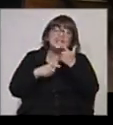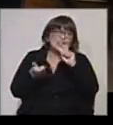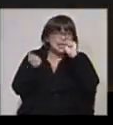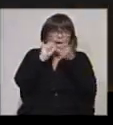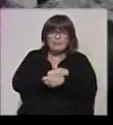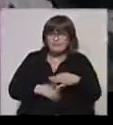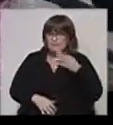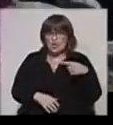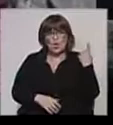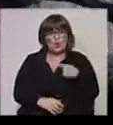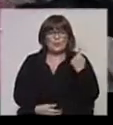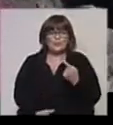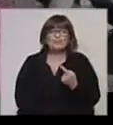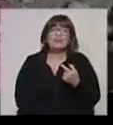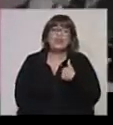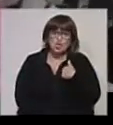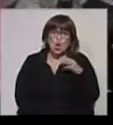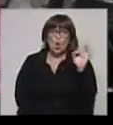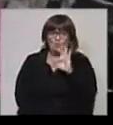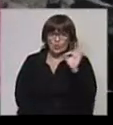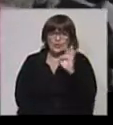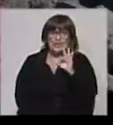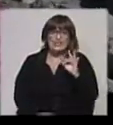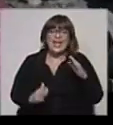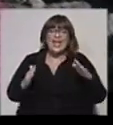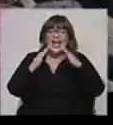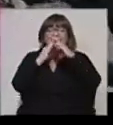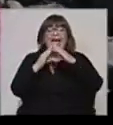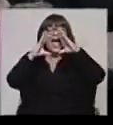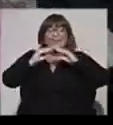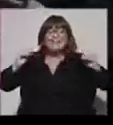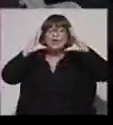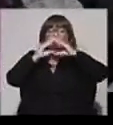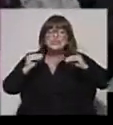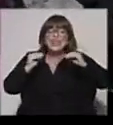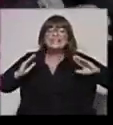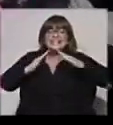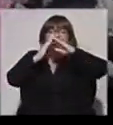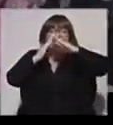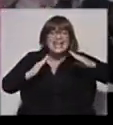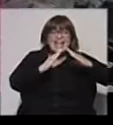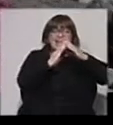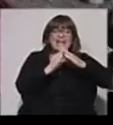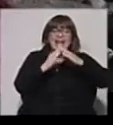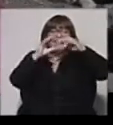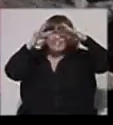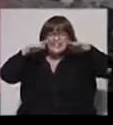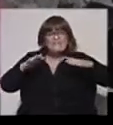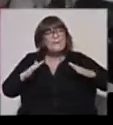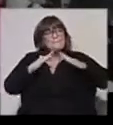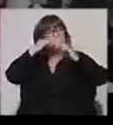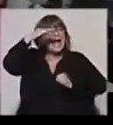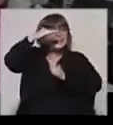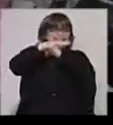nuestra vida, ¿no? Tuve oportunidades en la Sierra Nevada, en Andalucía, de hacer muchas cumbres, las más grandes, las más altas, y